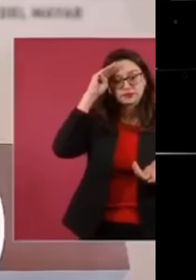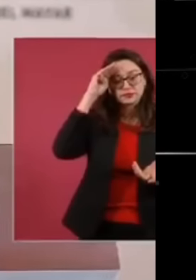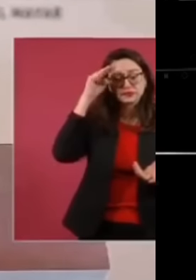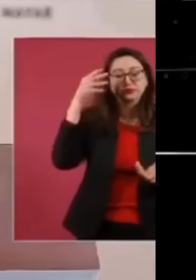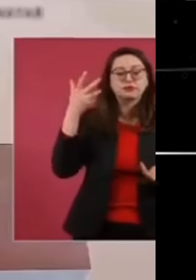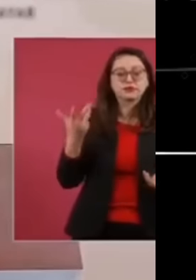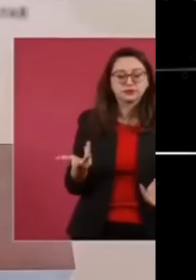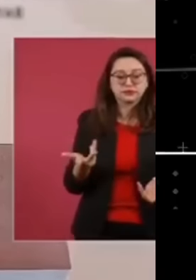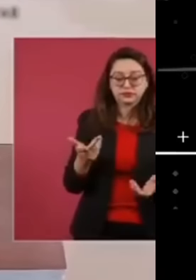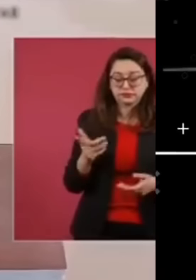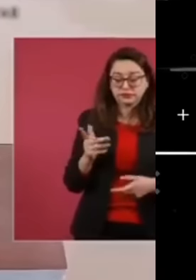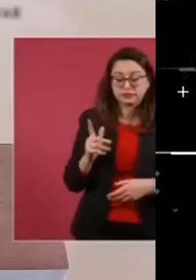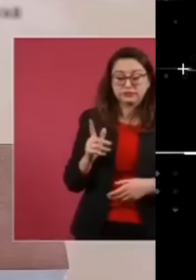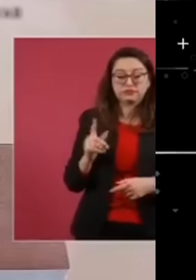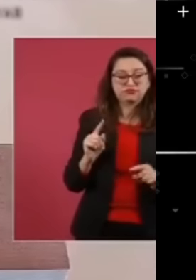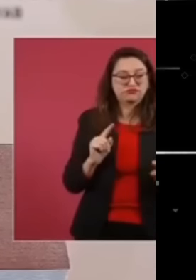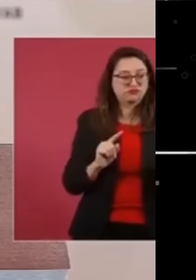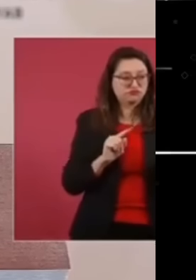se